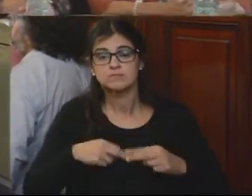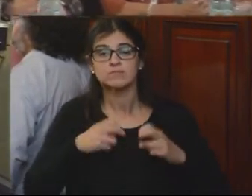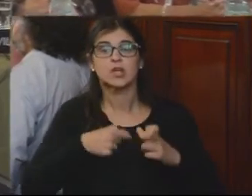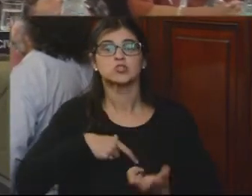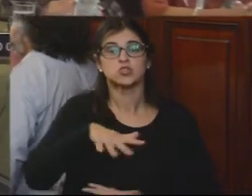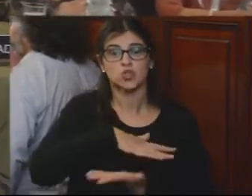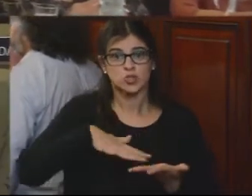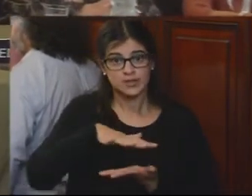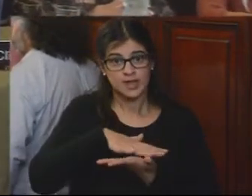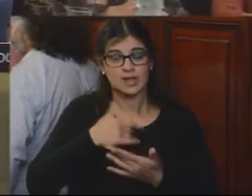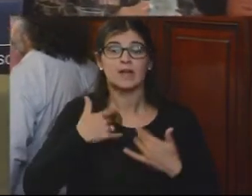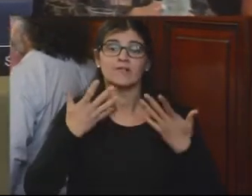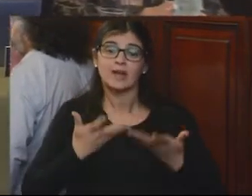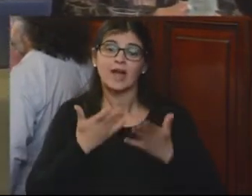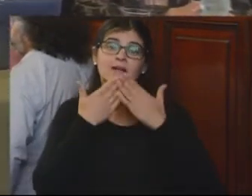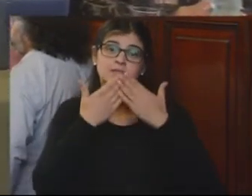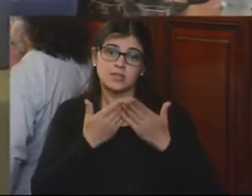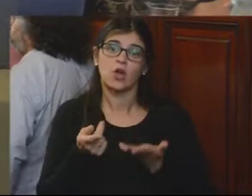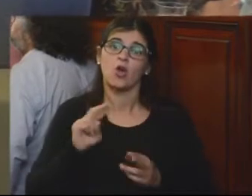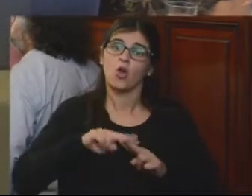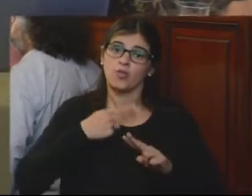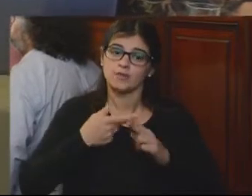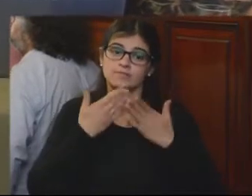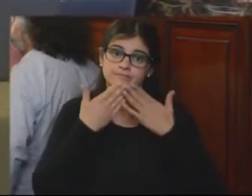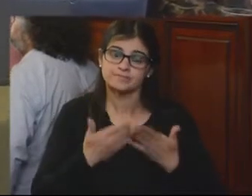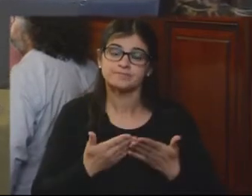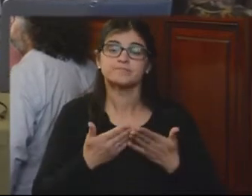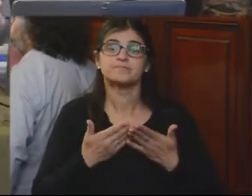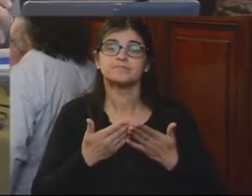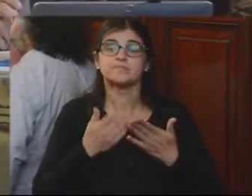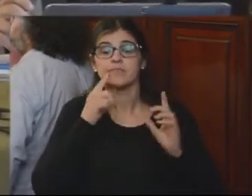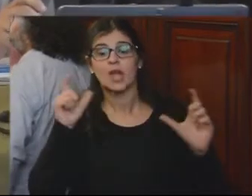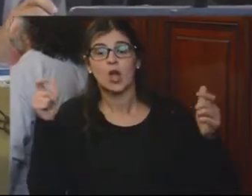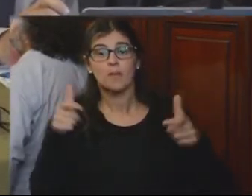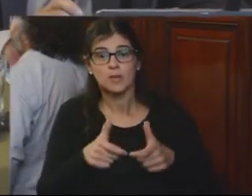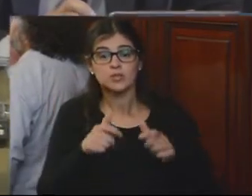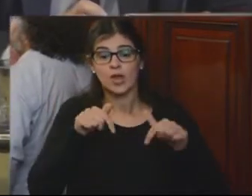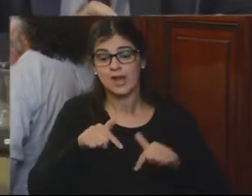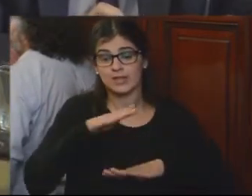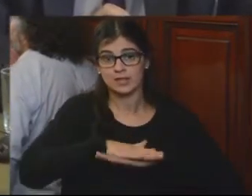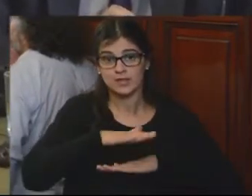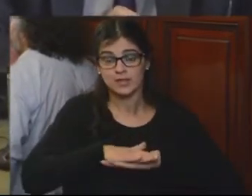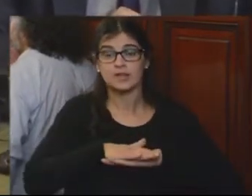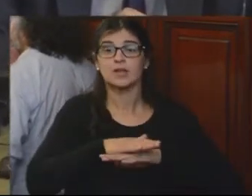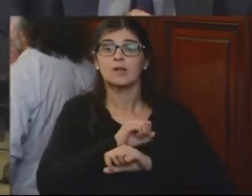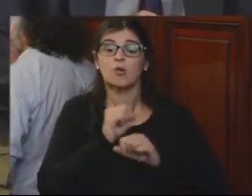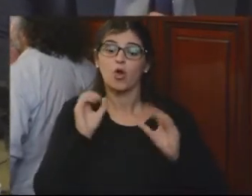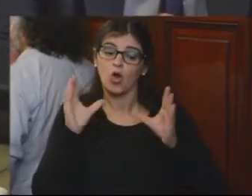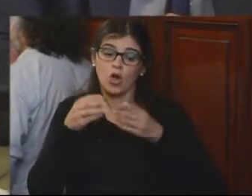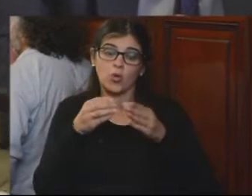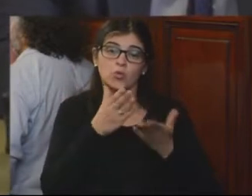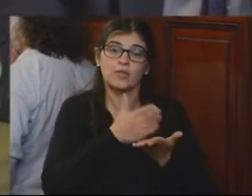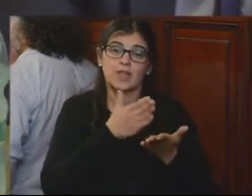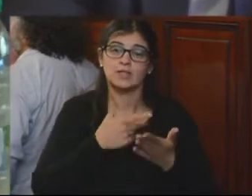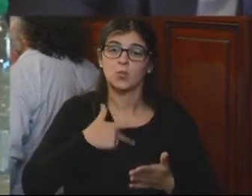y queríamos agradecer una vez más a la comisión este espacio que le da a los organismos de derechos humanos